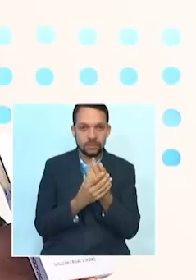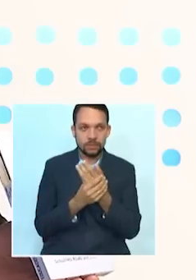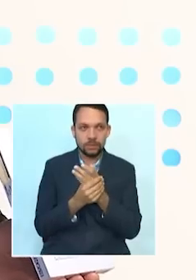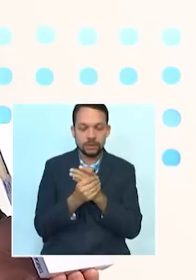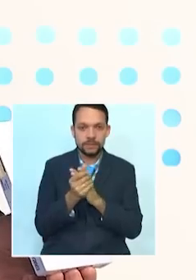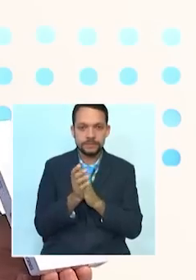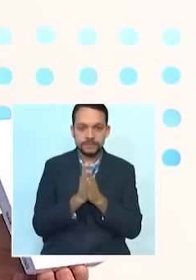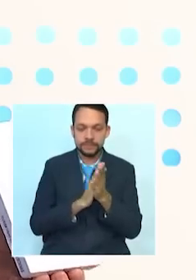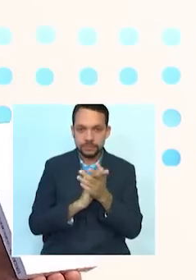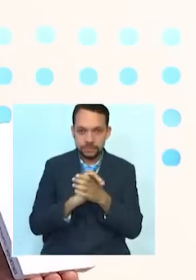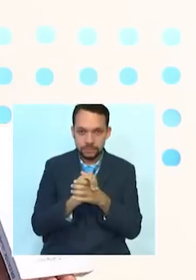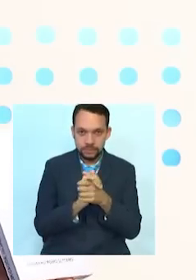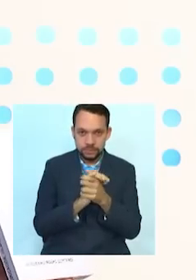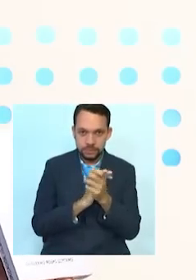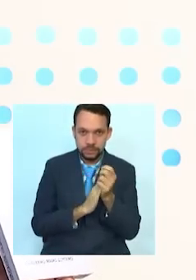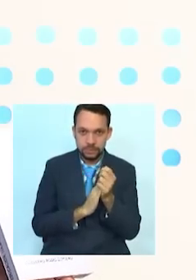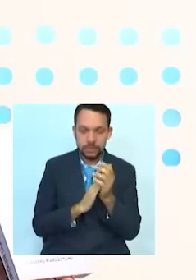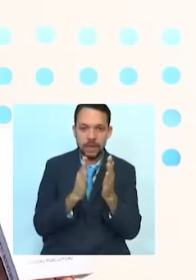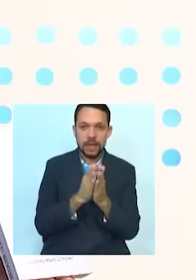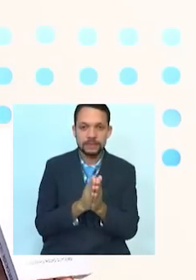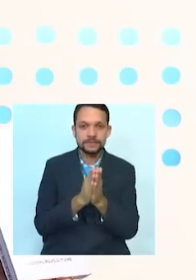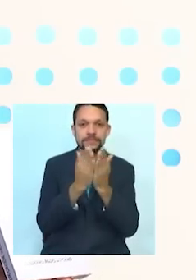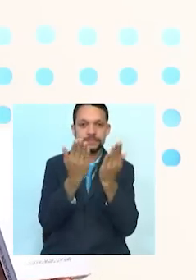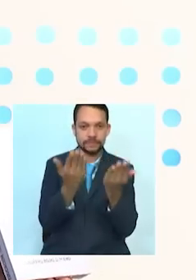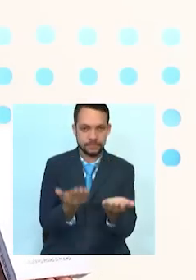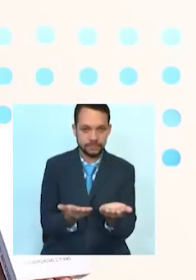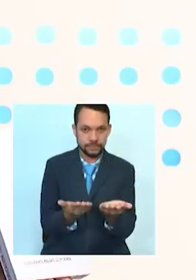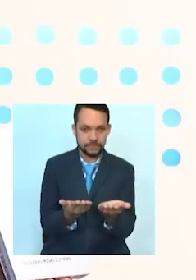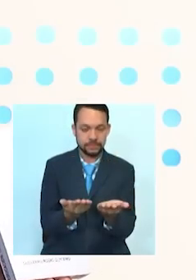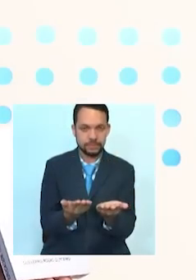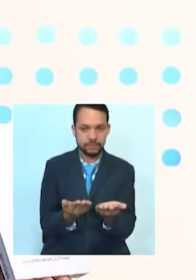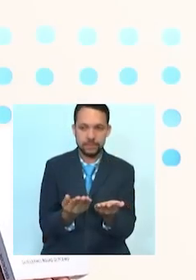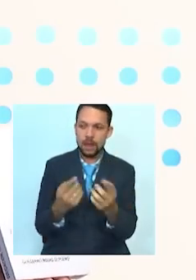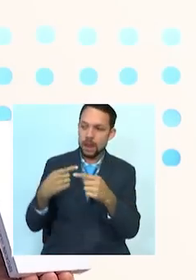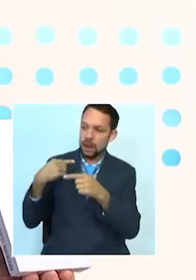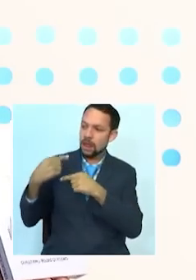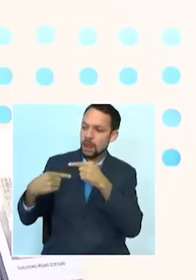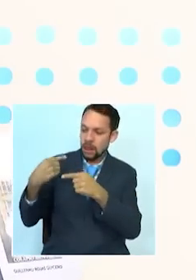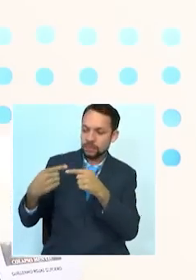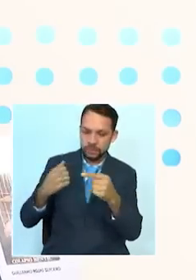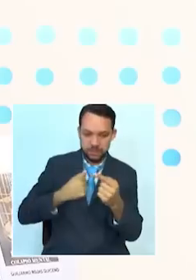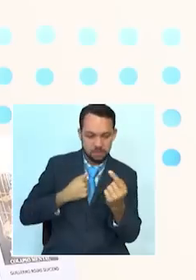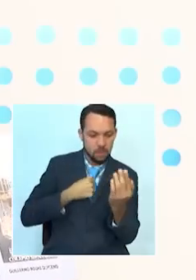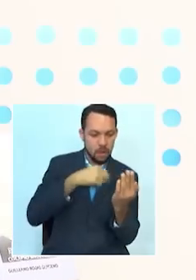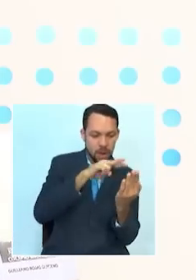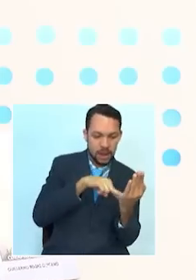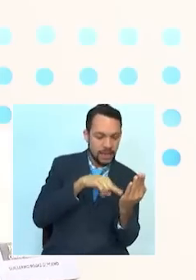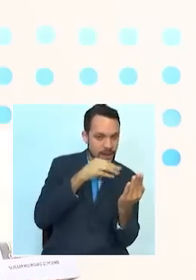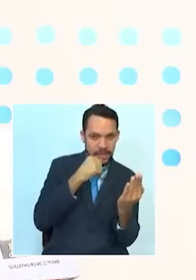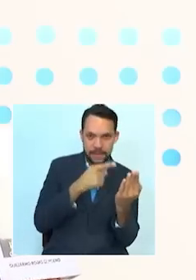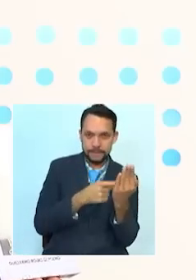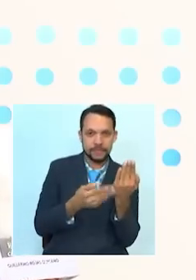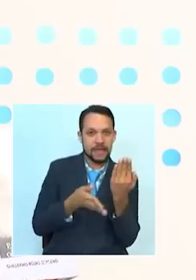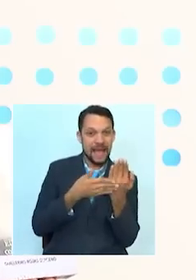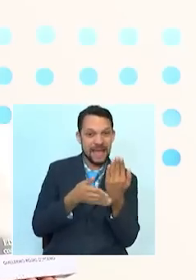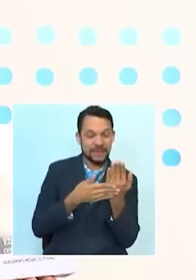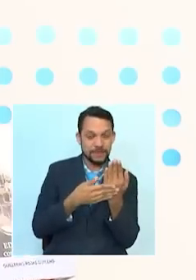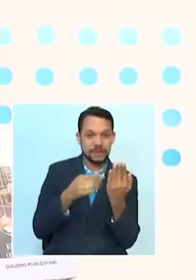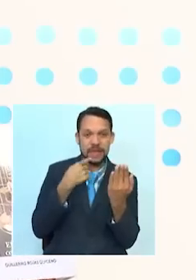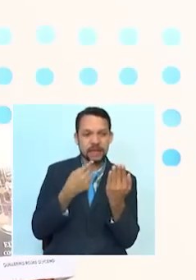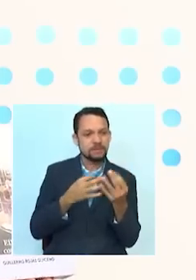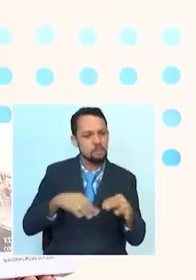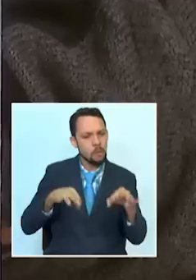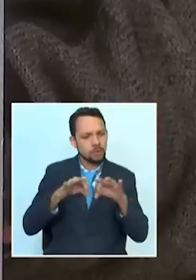ustedes se trata este libro de las vivencias pues no he tenido la oportunidad de leerlo pero la contraportada sí de las